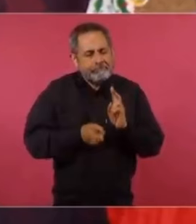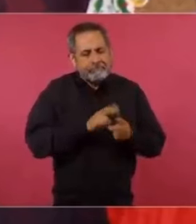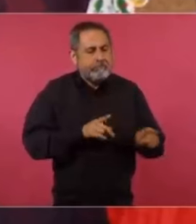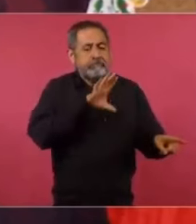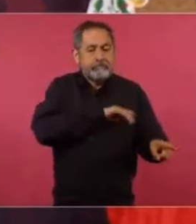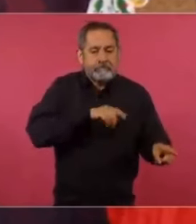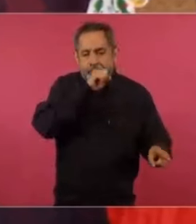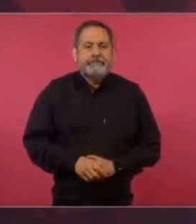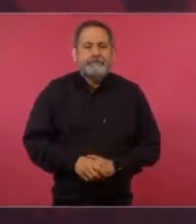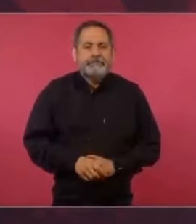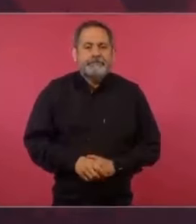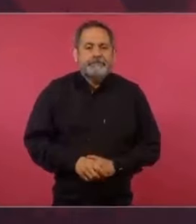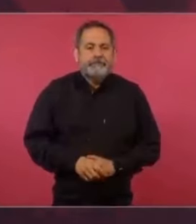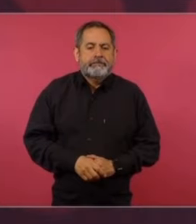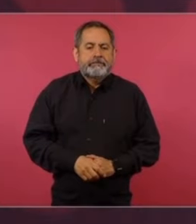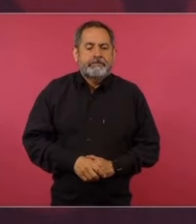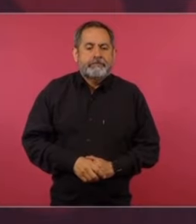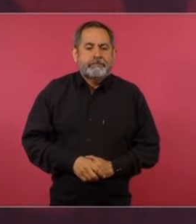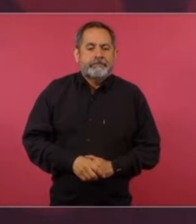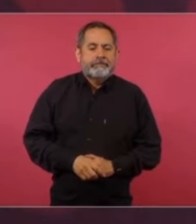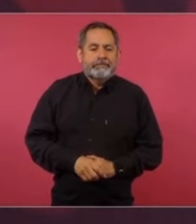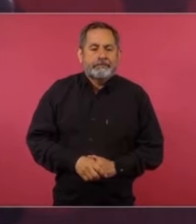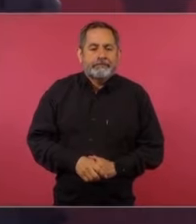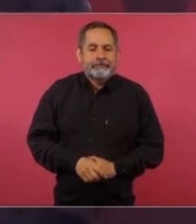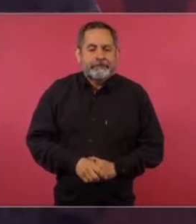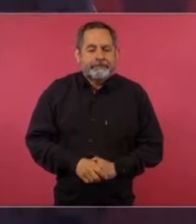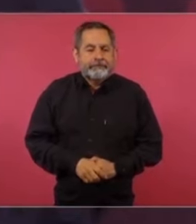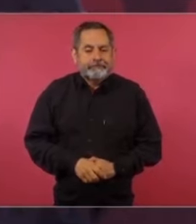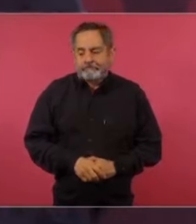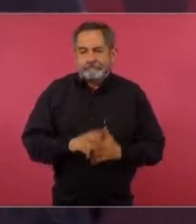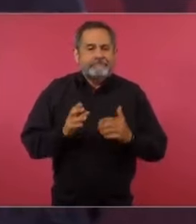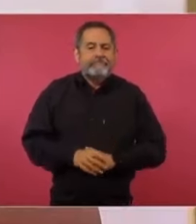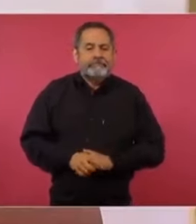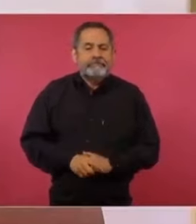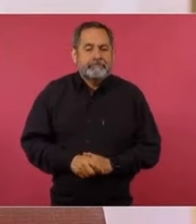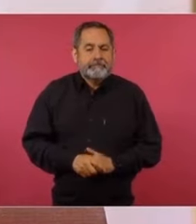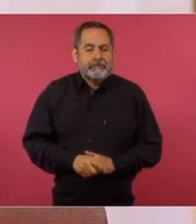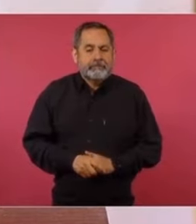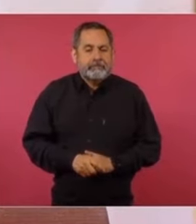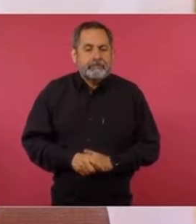llevar los Cardenales. Y pues, todos, ¿no? Todos